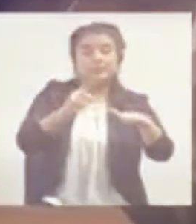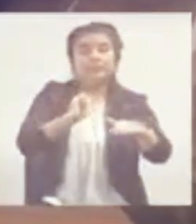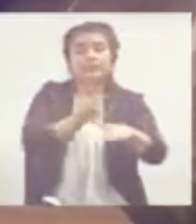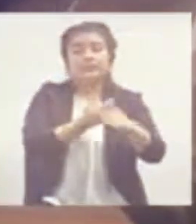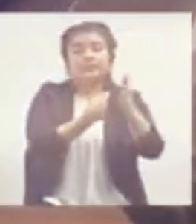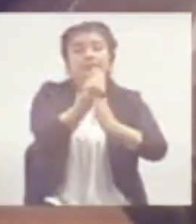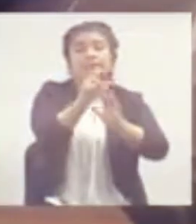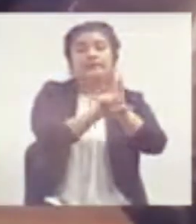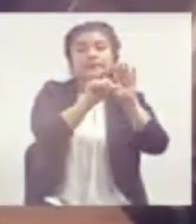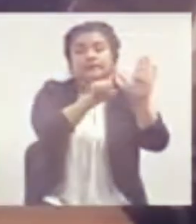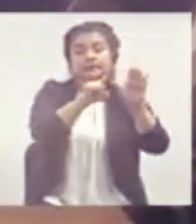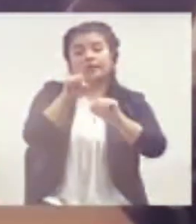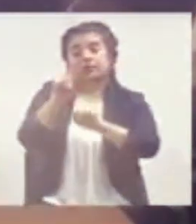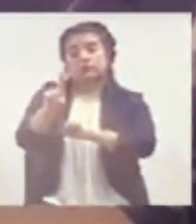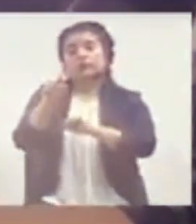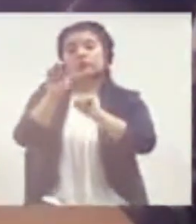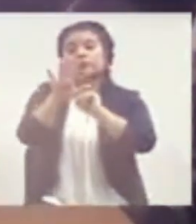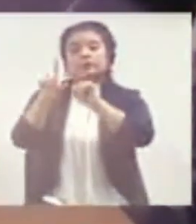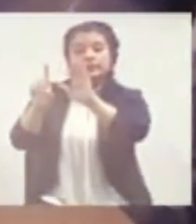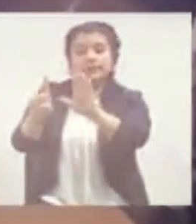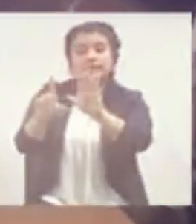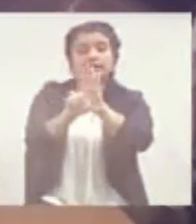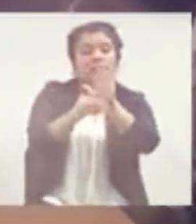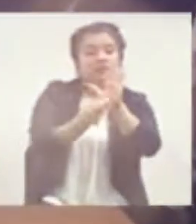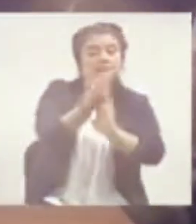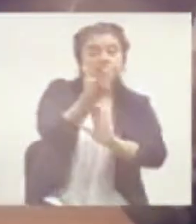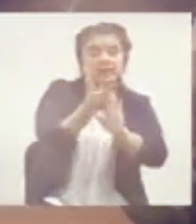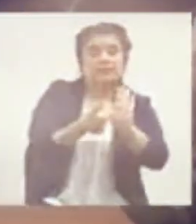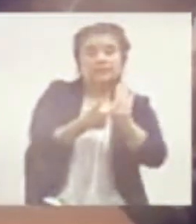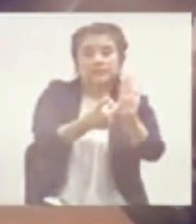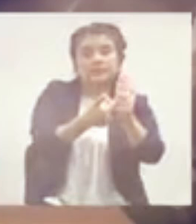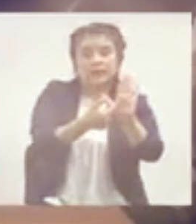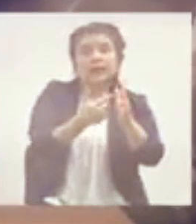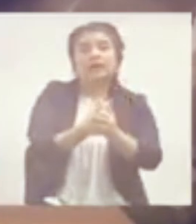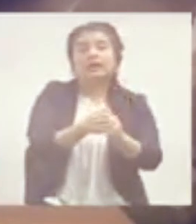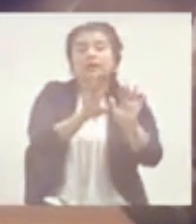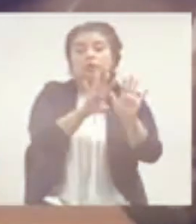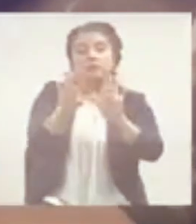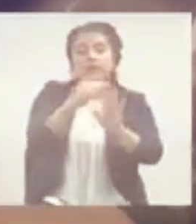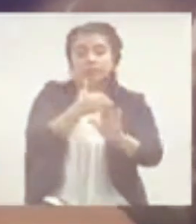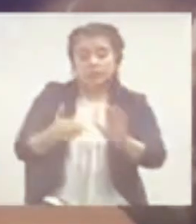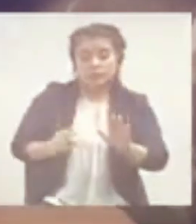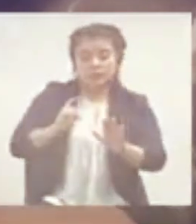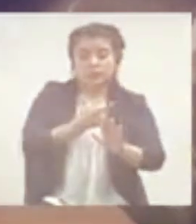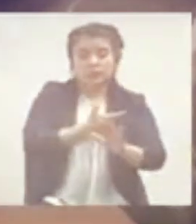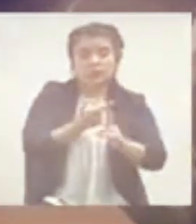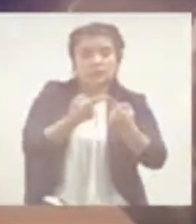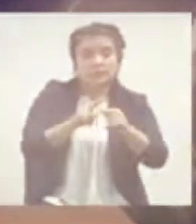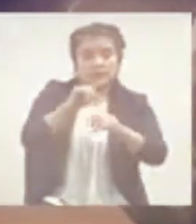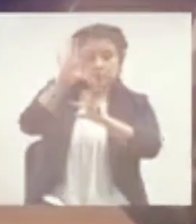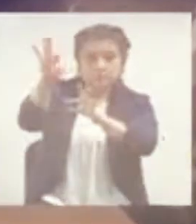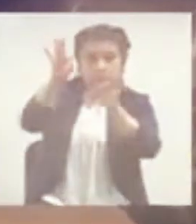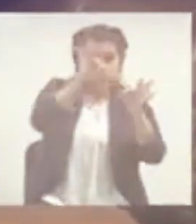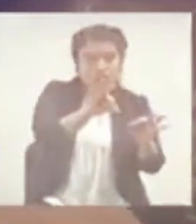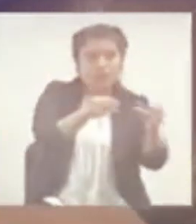iniciativa 6156, que fue una iniciativa que fue presentada en la novena legislatura, se trasladó a ambas comisiones para